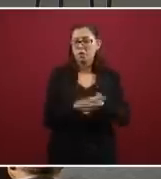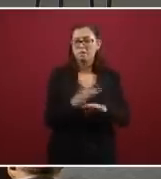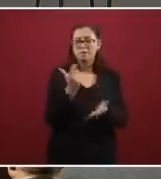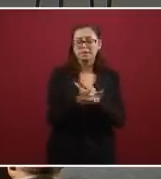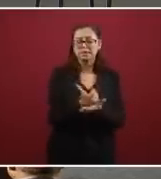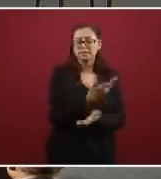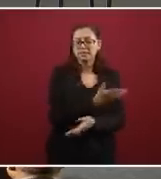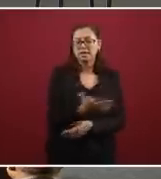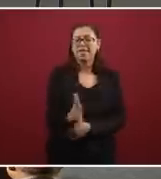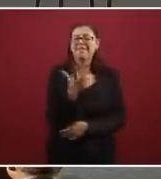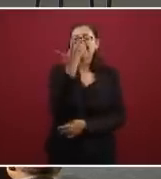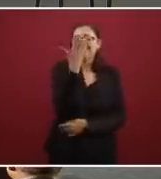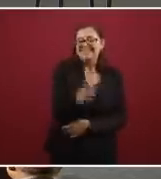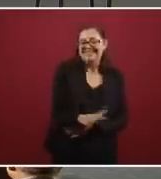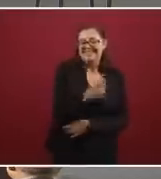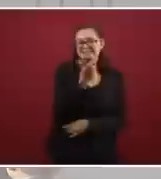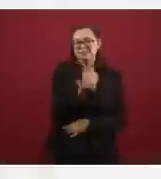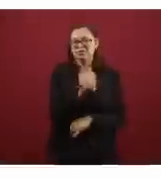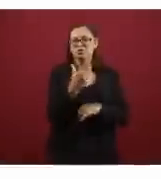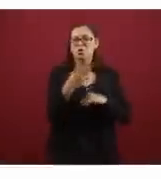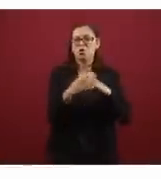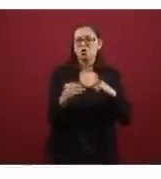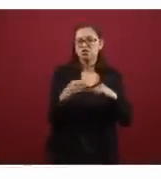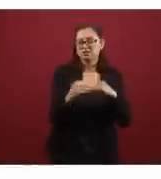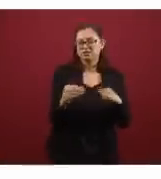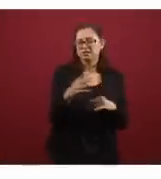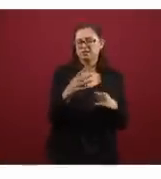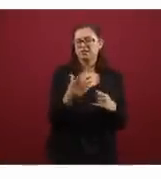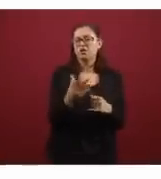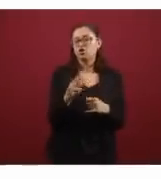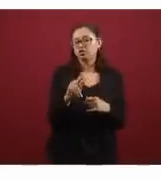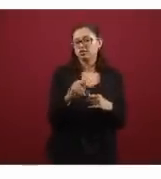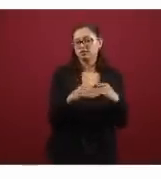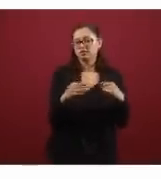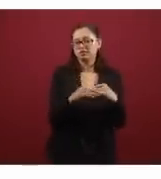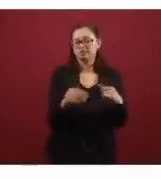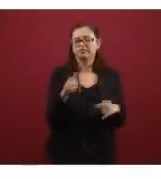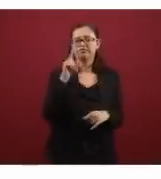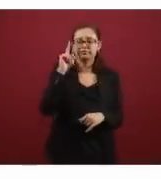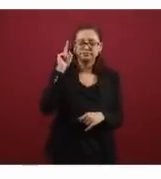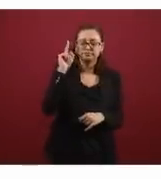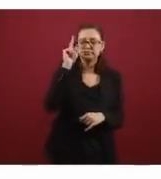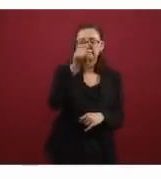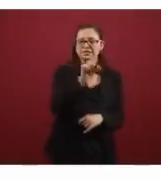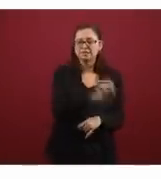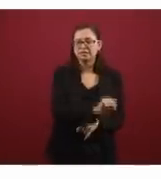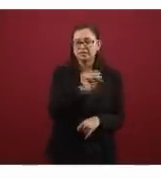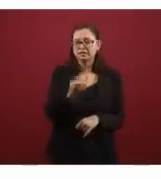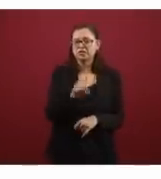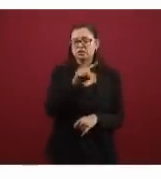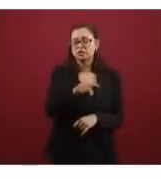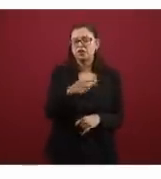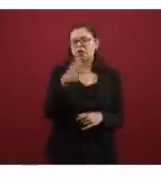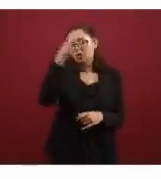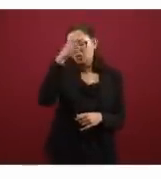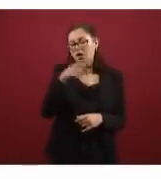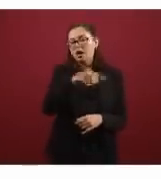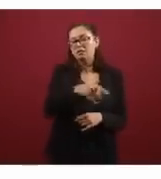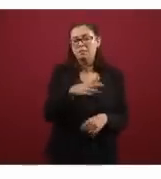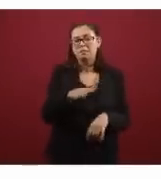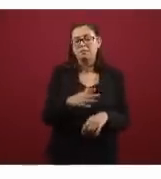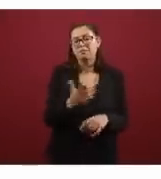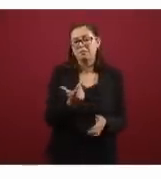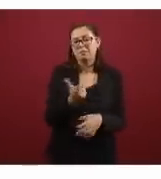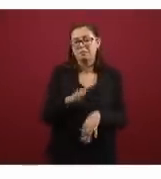a 10 pesos con 80 centavos, y lo encontramos en Saltillo, Coahuila, mucho gas de Saltillo, y más bien lo que tiene es